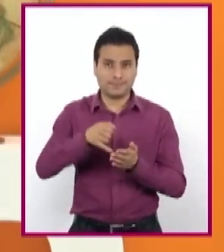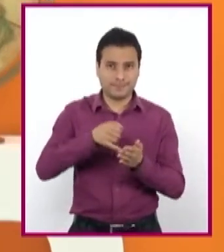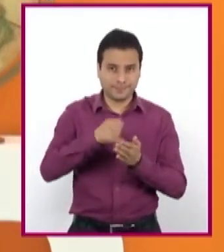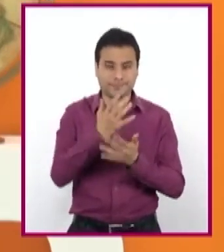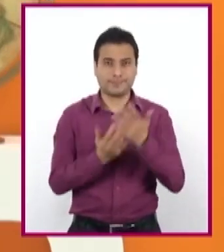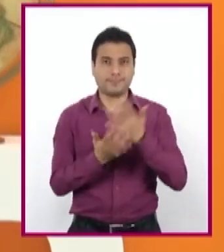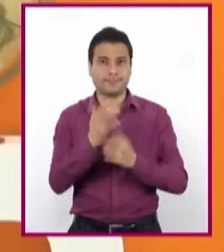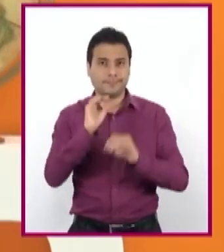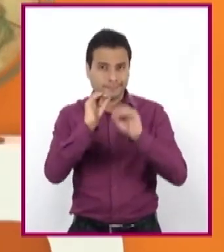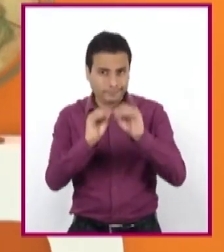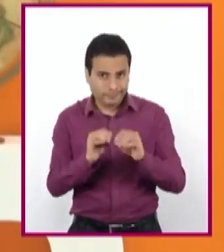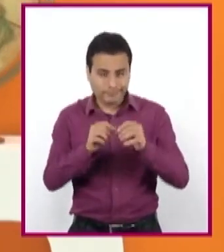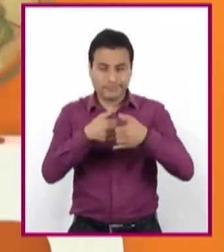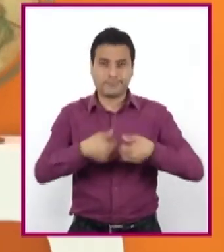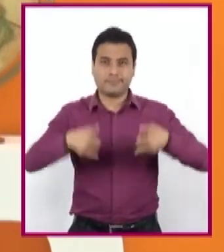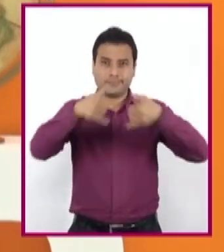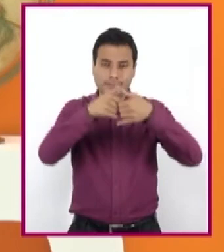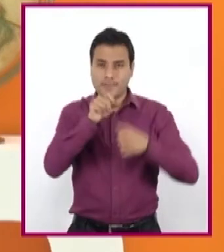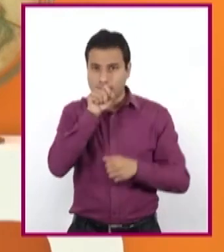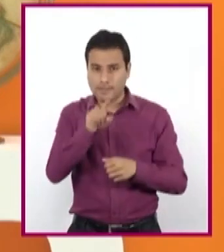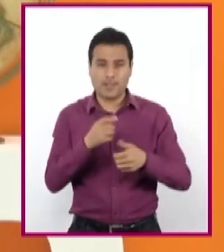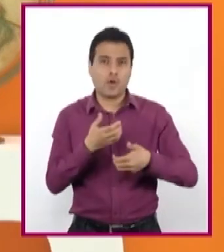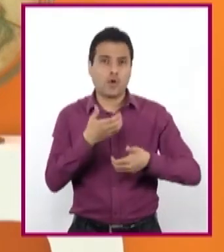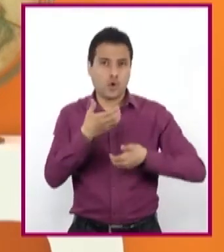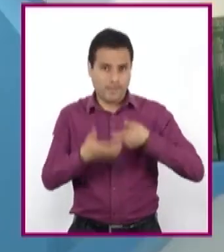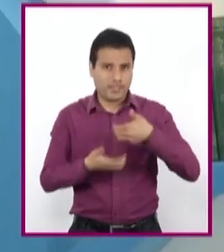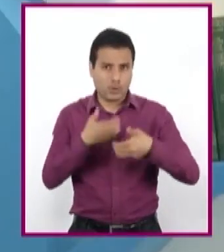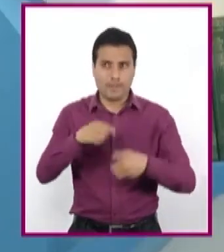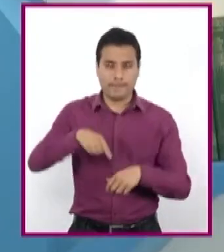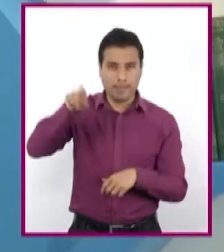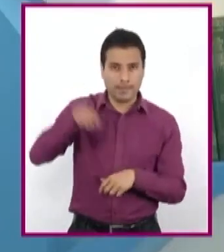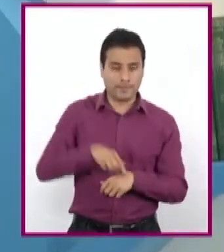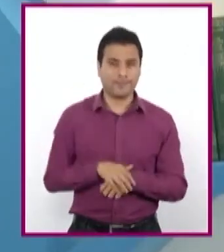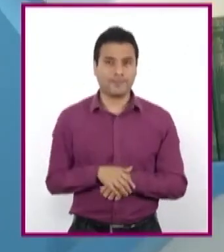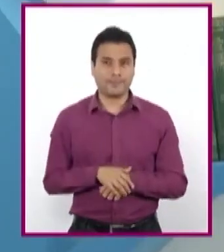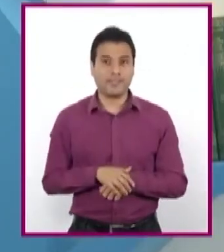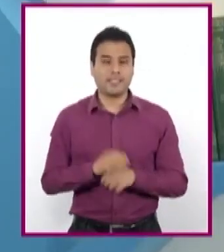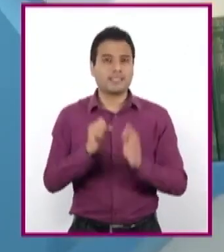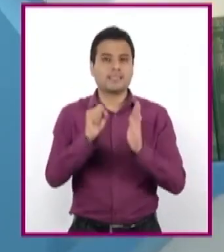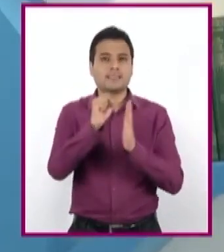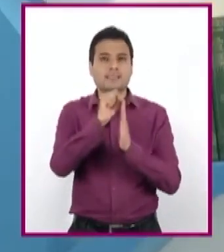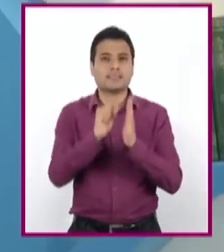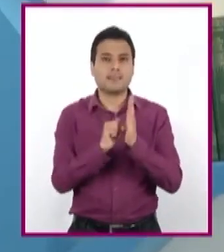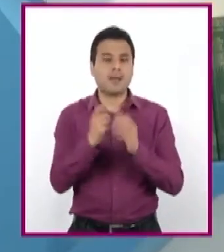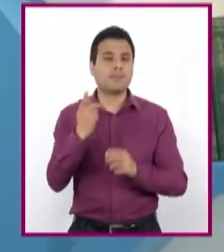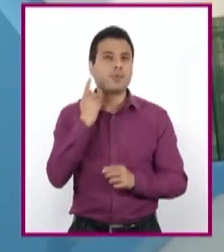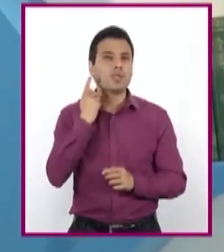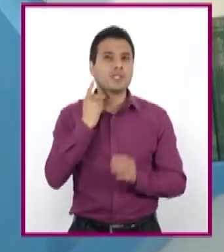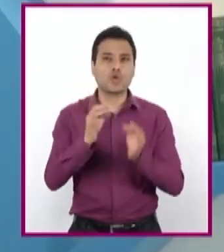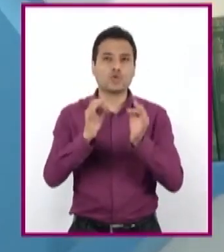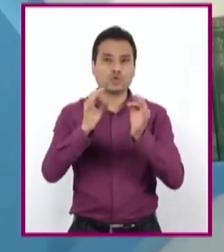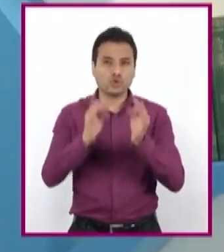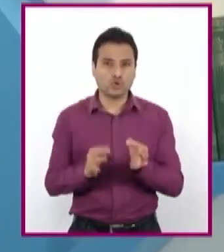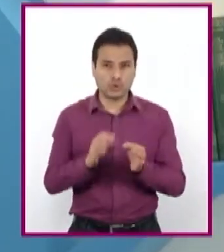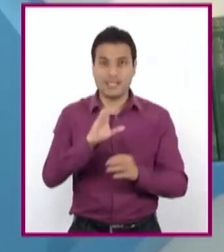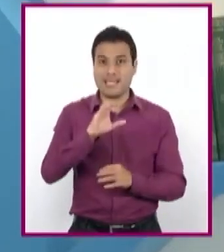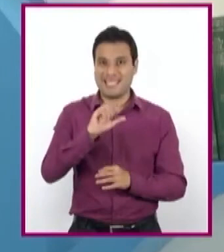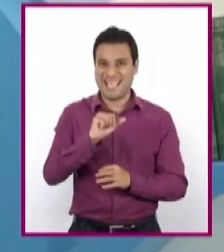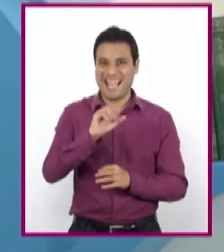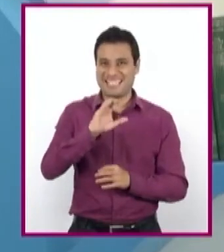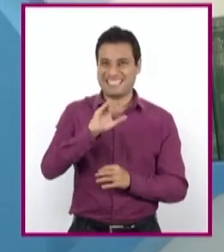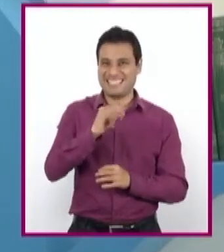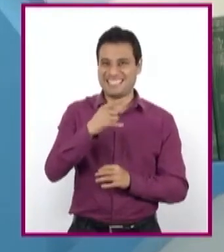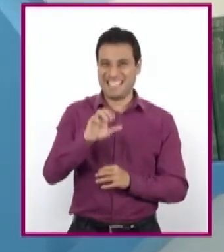alfarería y marcó los inicios del comercio a larga distancia. El sistema político que practicaron fue el del cacicazgo o